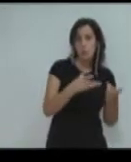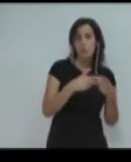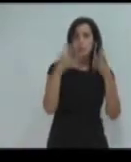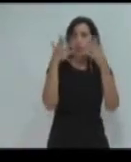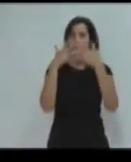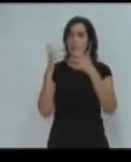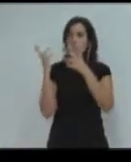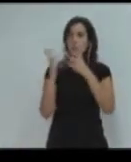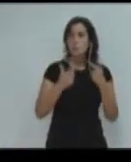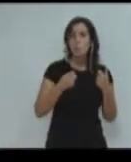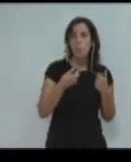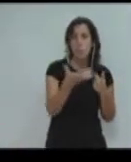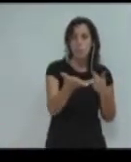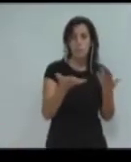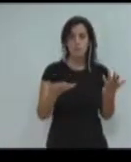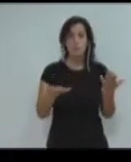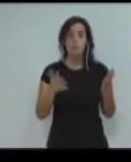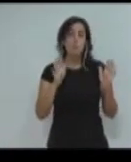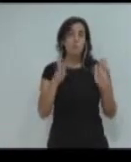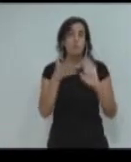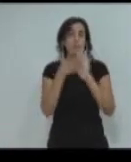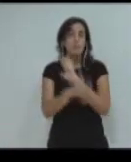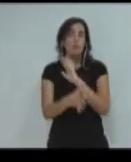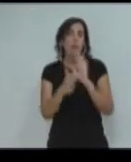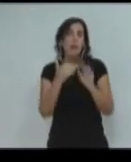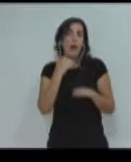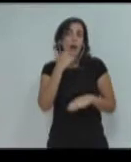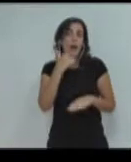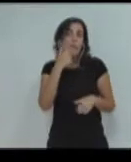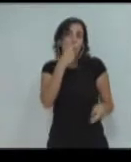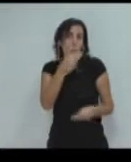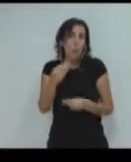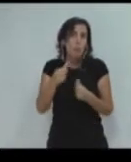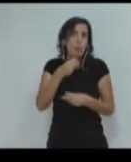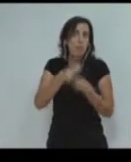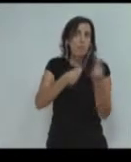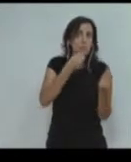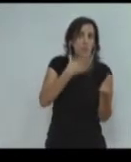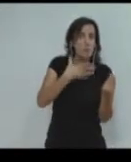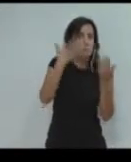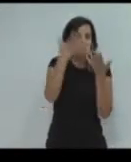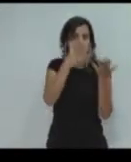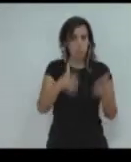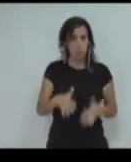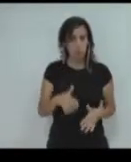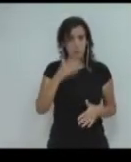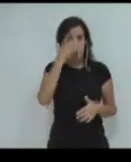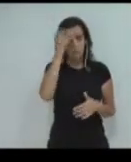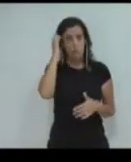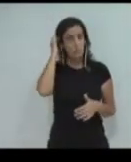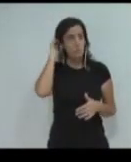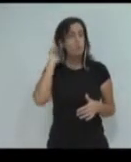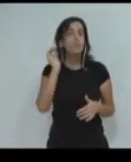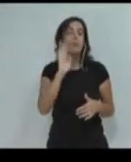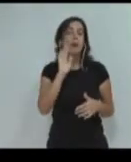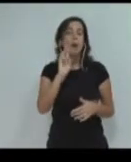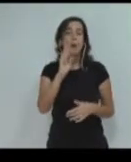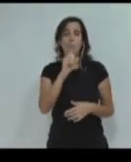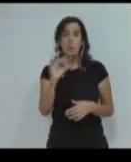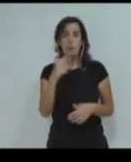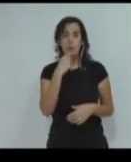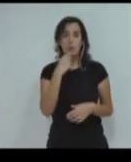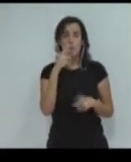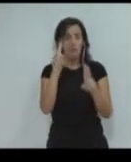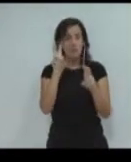cierto que eso solo nos da un indicio de que lo podemos estar haciendo bien. Al final, como decías antes, Paco, con